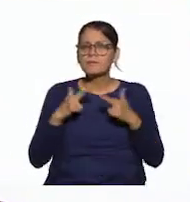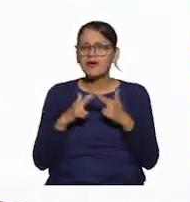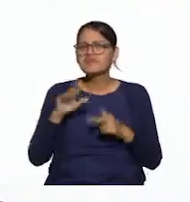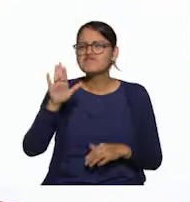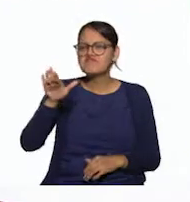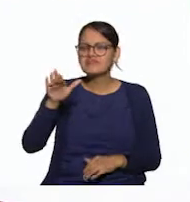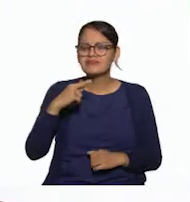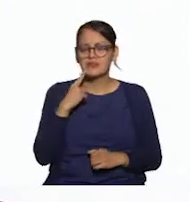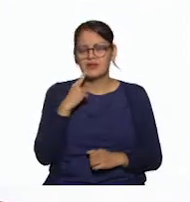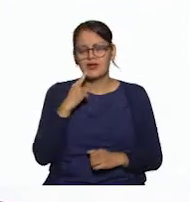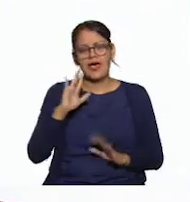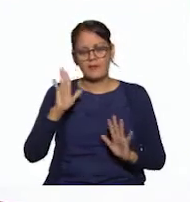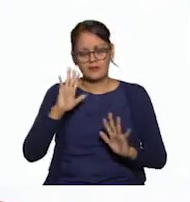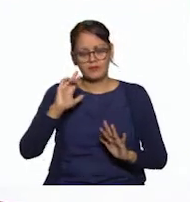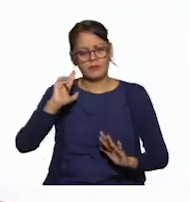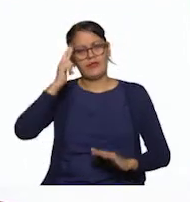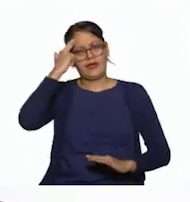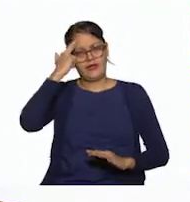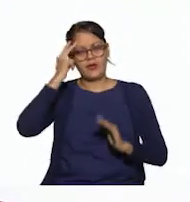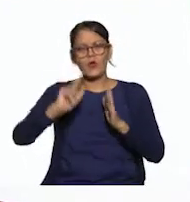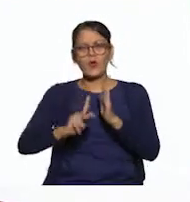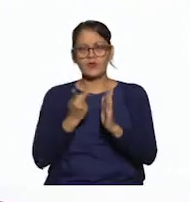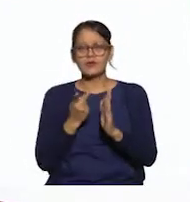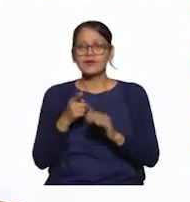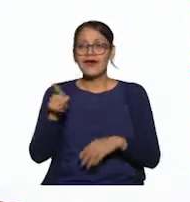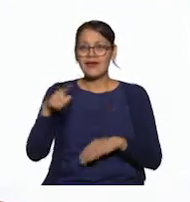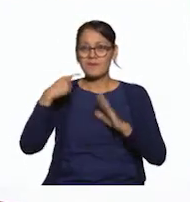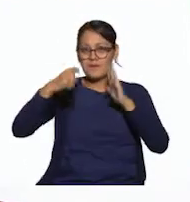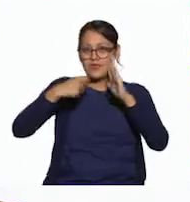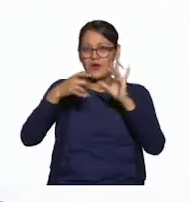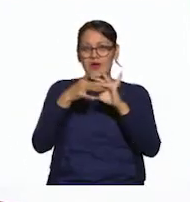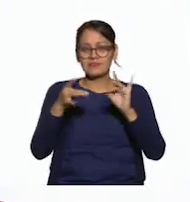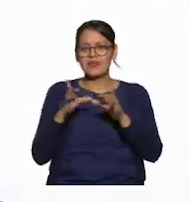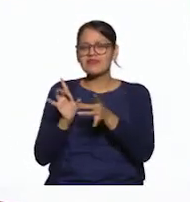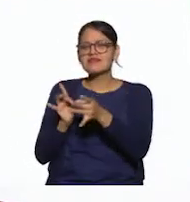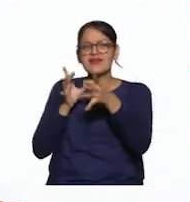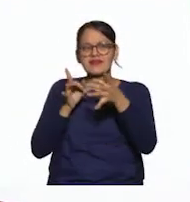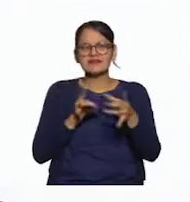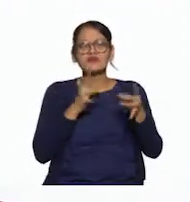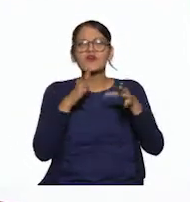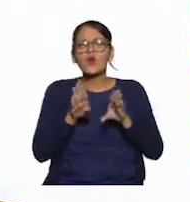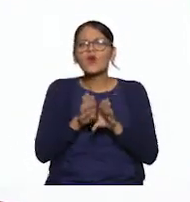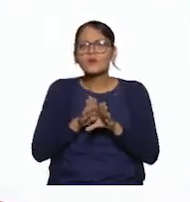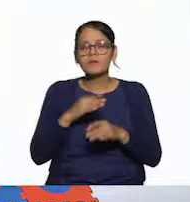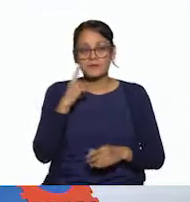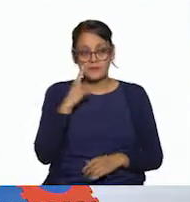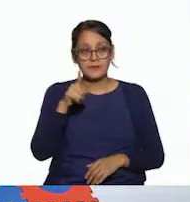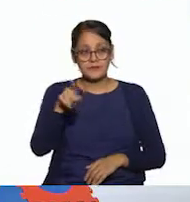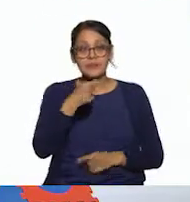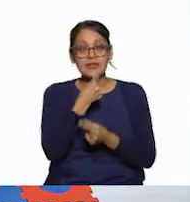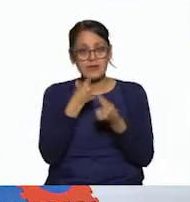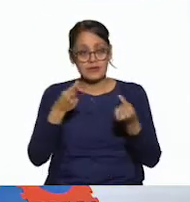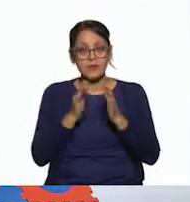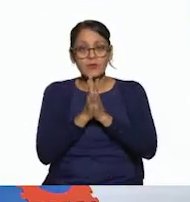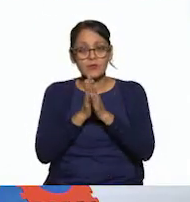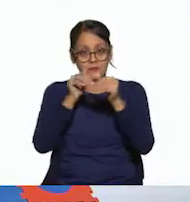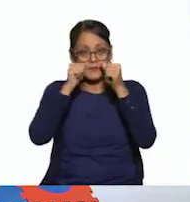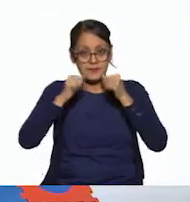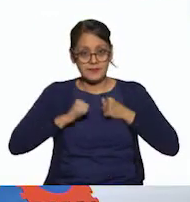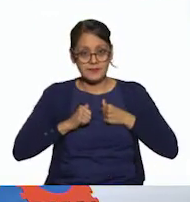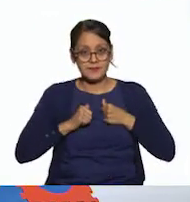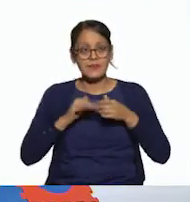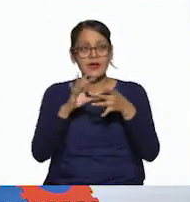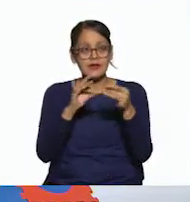A ver, vamos a recapitular las direcciones que nos decían en el video. ¿Puede ser? Claro que sí, Pilar. Así que niñas, niños, pongan mucha, mucha